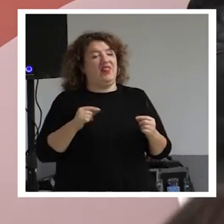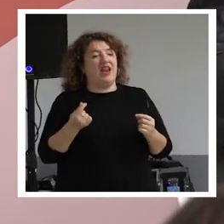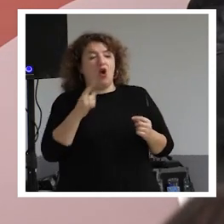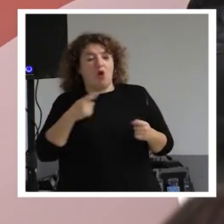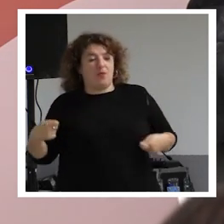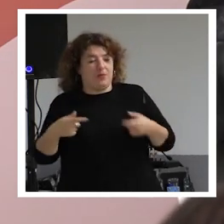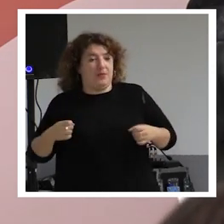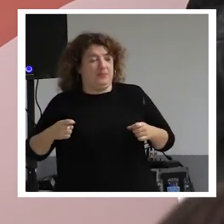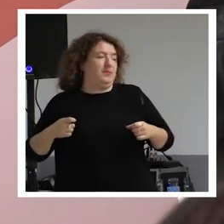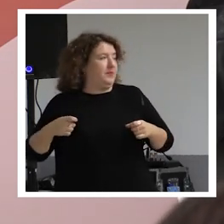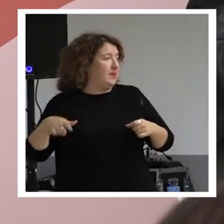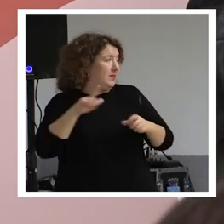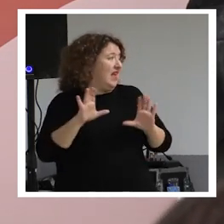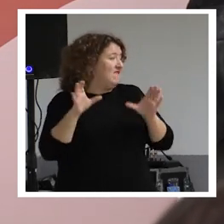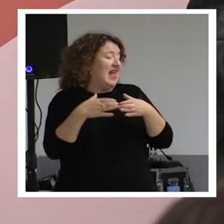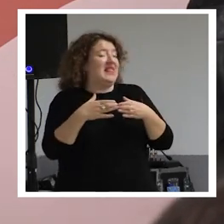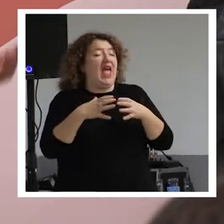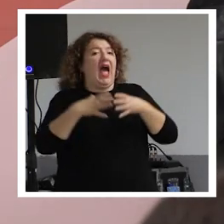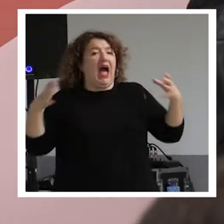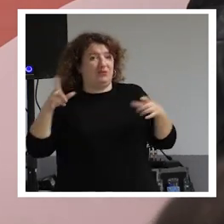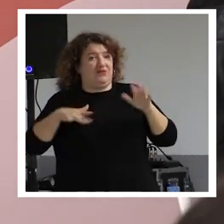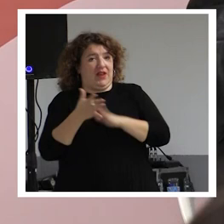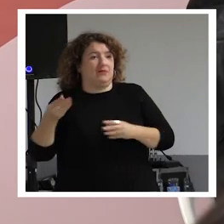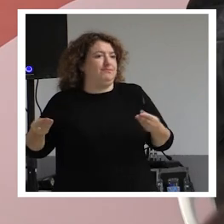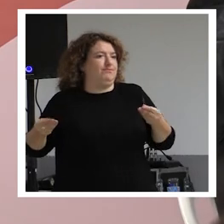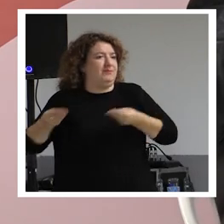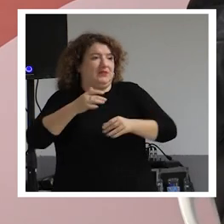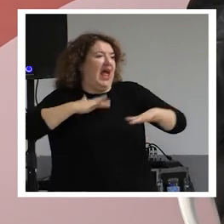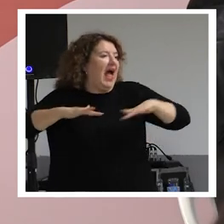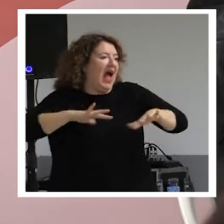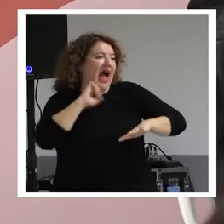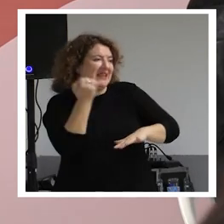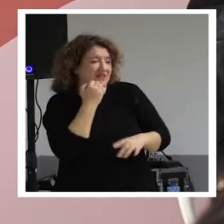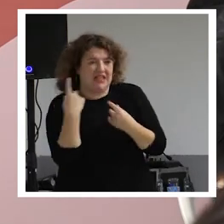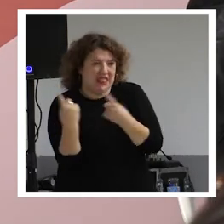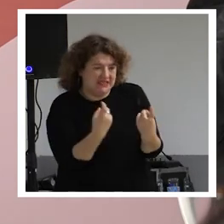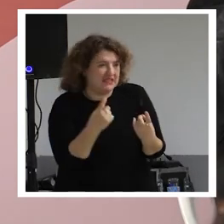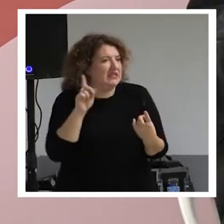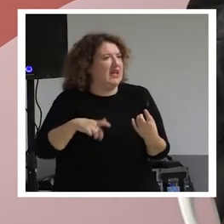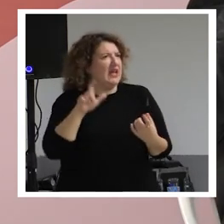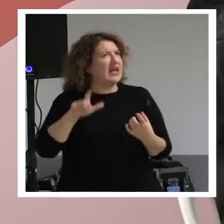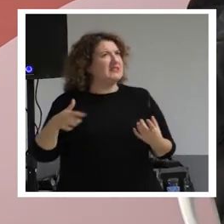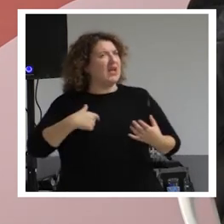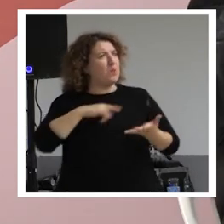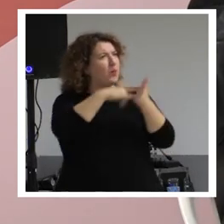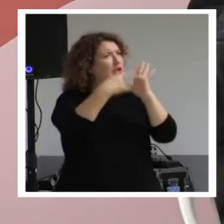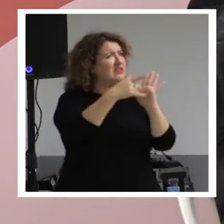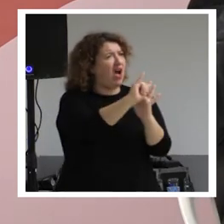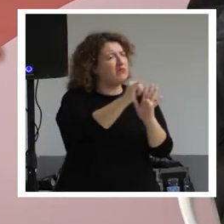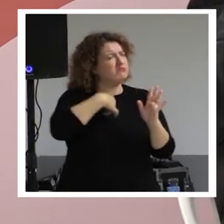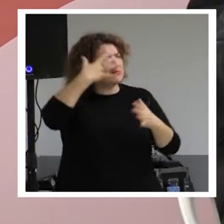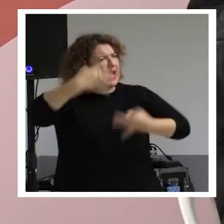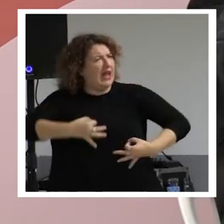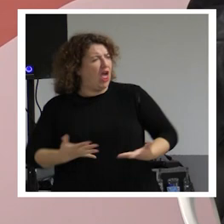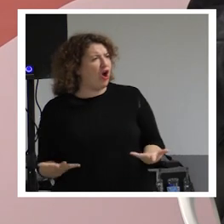logísticos porque obviamente se necesita dinero para armar esto se necesita contribuciones y y el dinero fluye de abajo